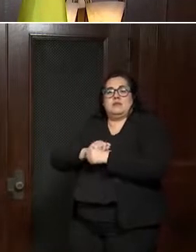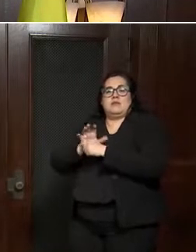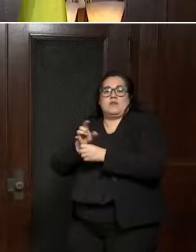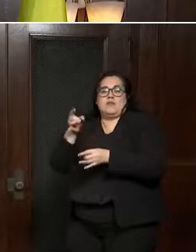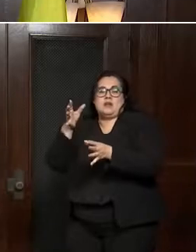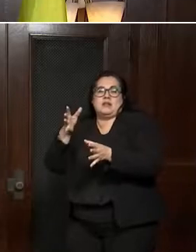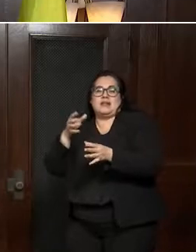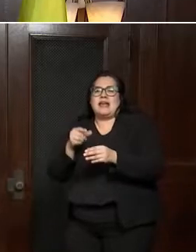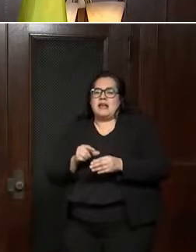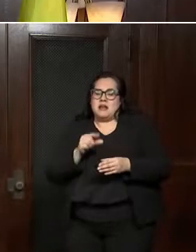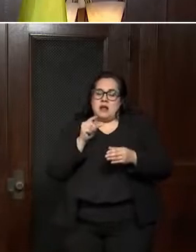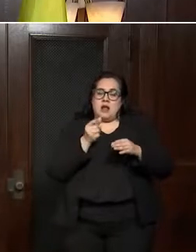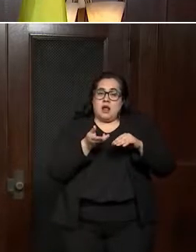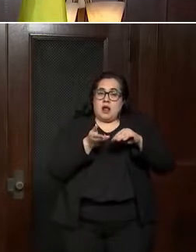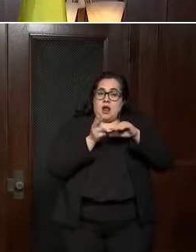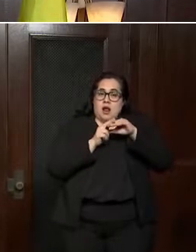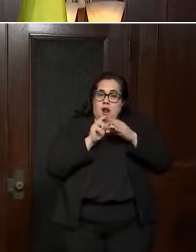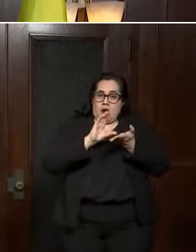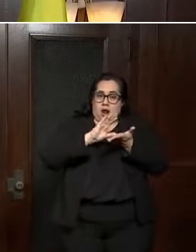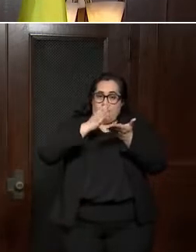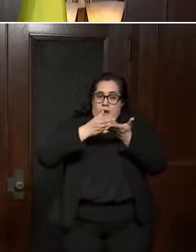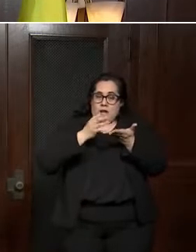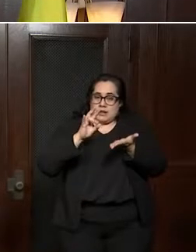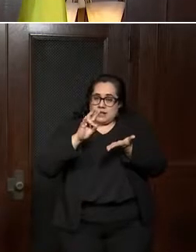en incrementos de $700,